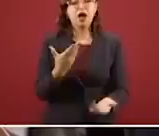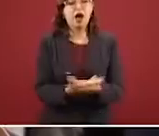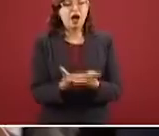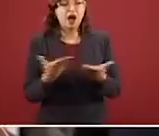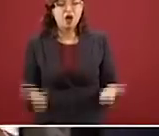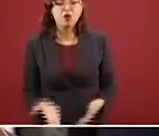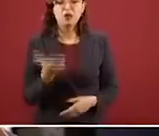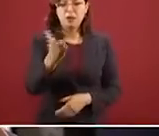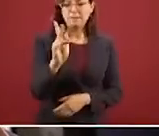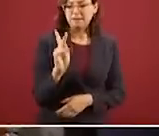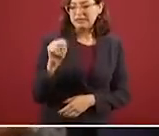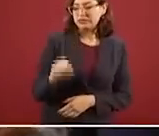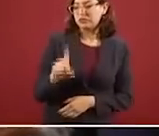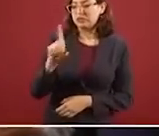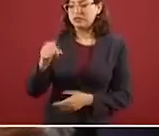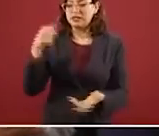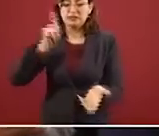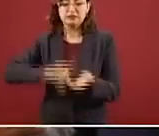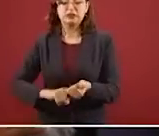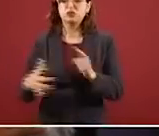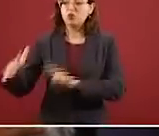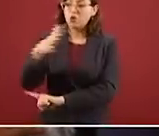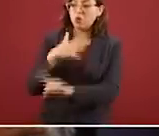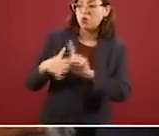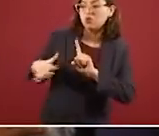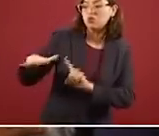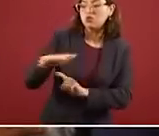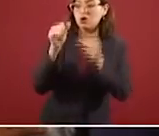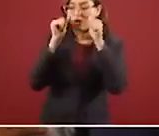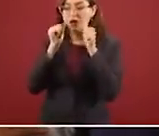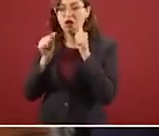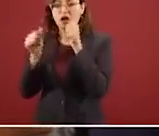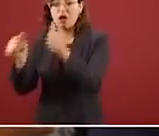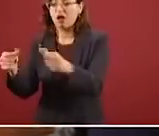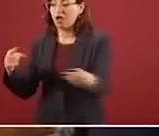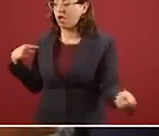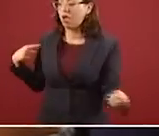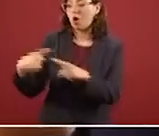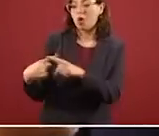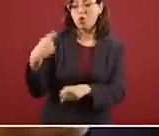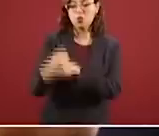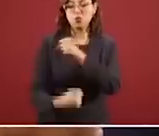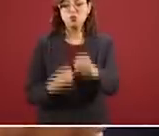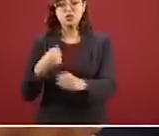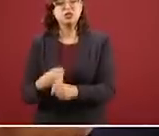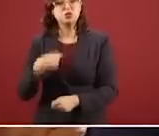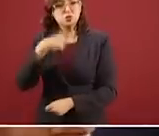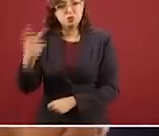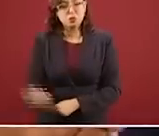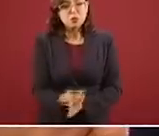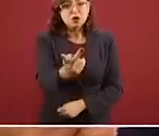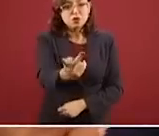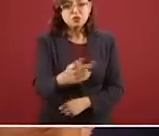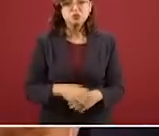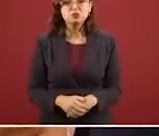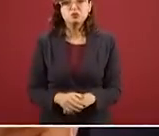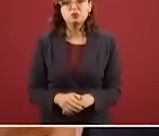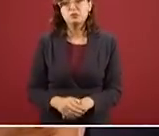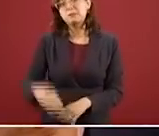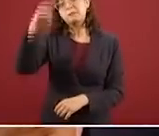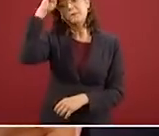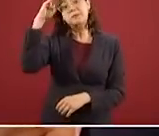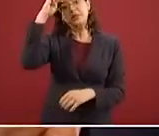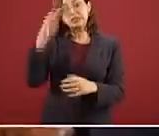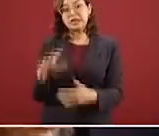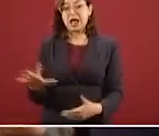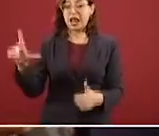de Desarrollo es la dimensión social. Y a un poco más de un año de su gobierno le pregunto, ¿cree que todos los gobiernos